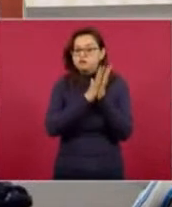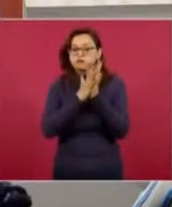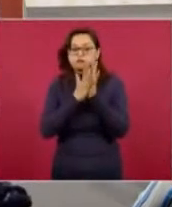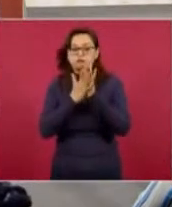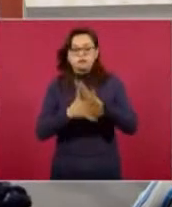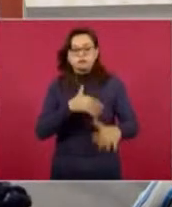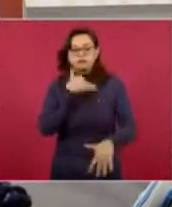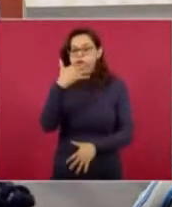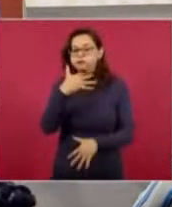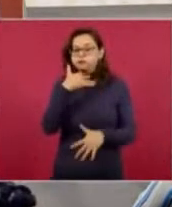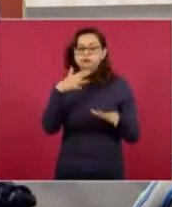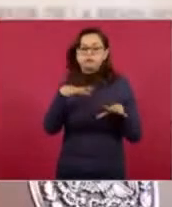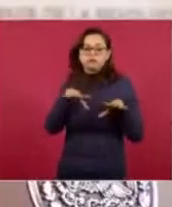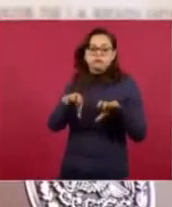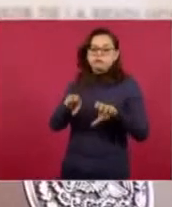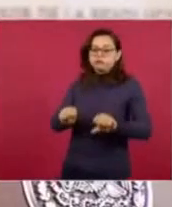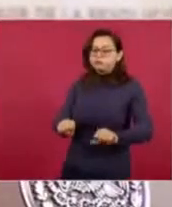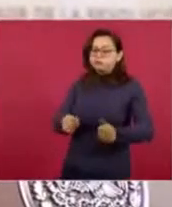x